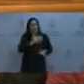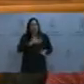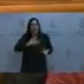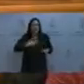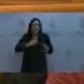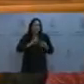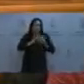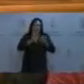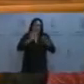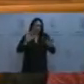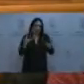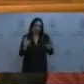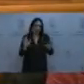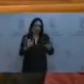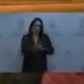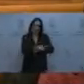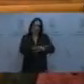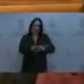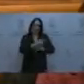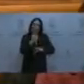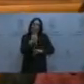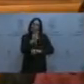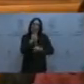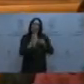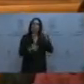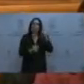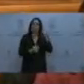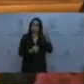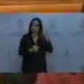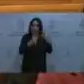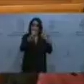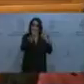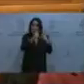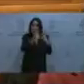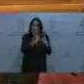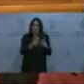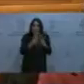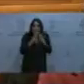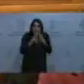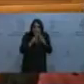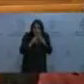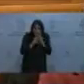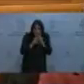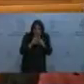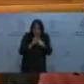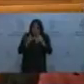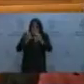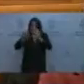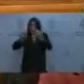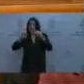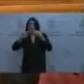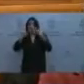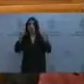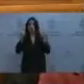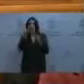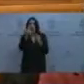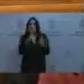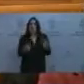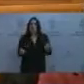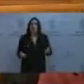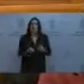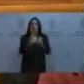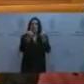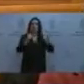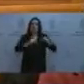claramente al Gobierno dos cosas. Una, el desastre que supuso para esta empresa pública el diseño de sus actuaciones de suelo